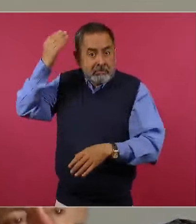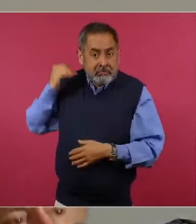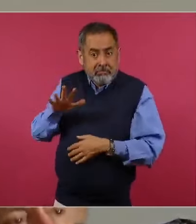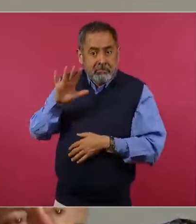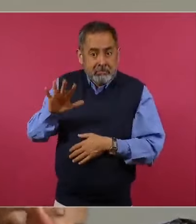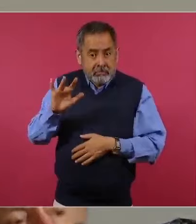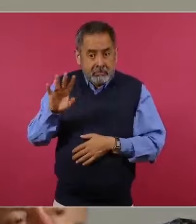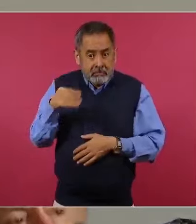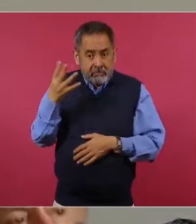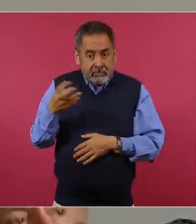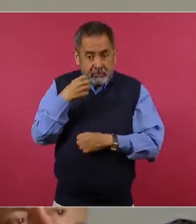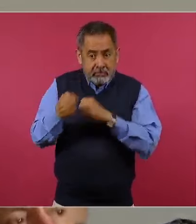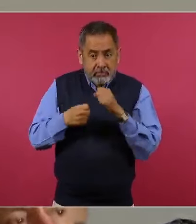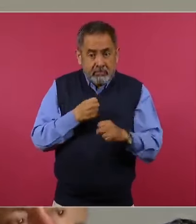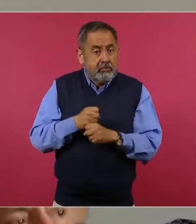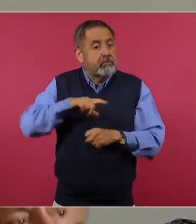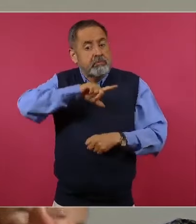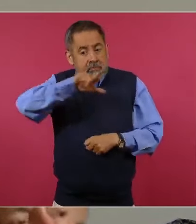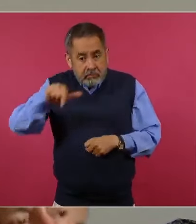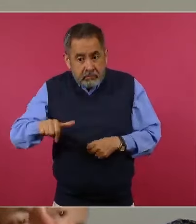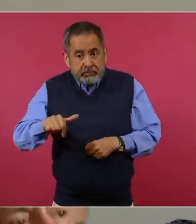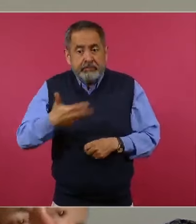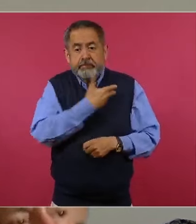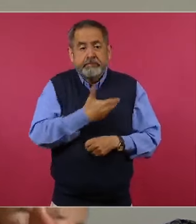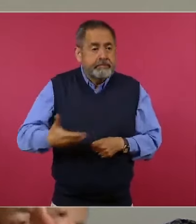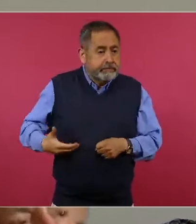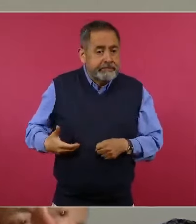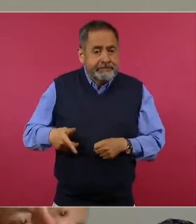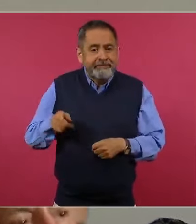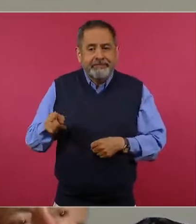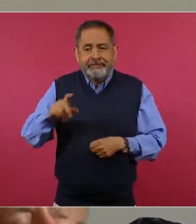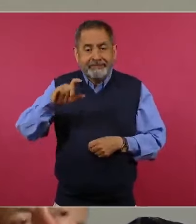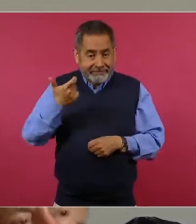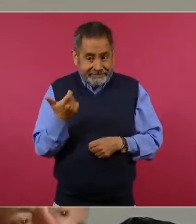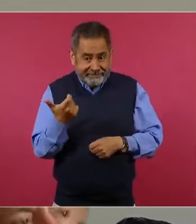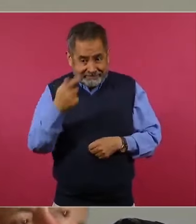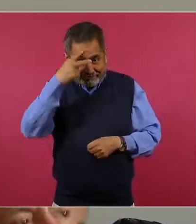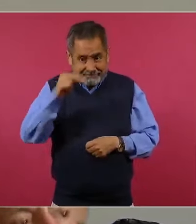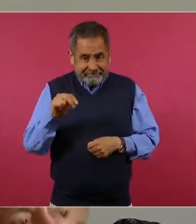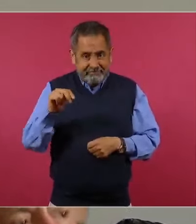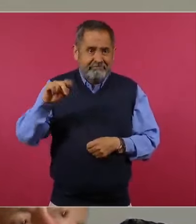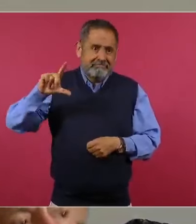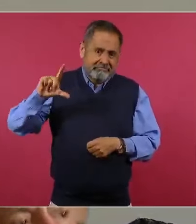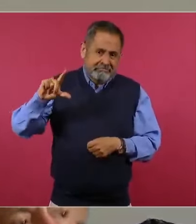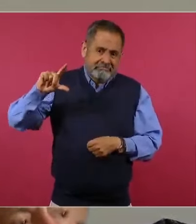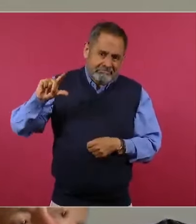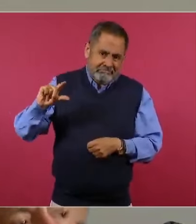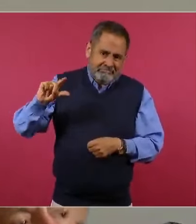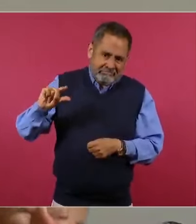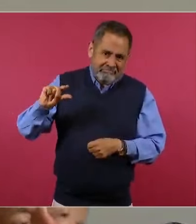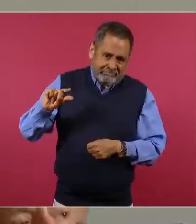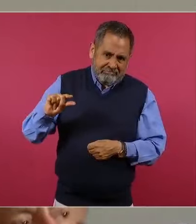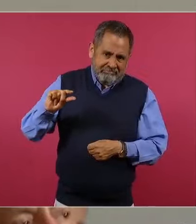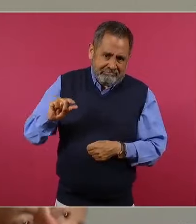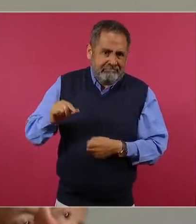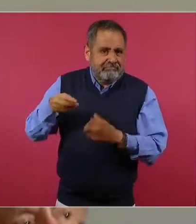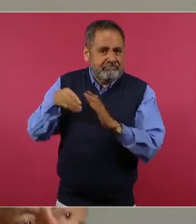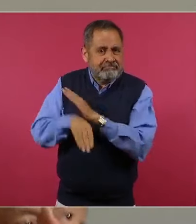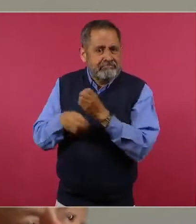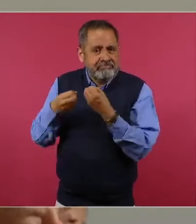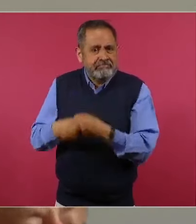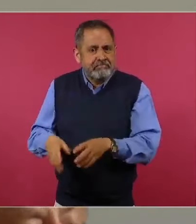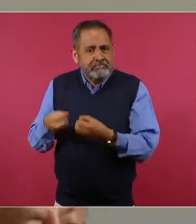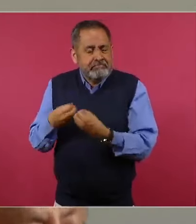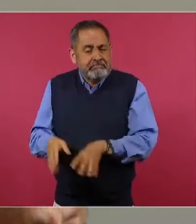años. No sé, ningún presidente había recibido el peso sin devaluar, sin